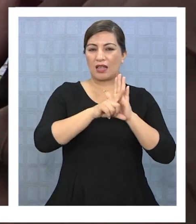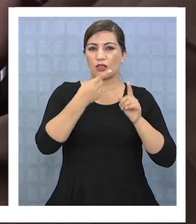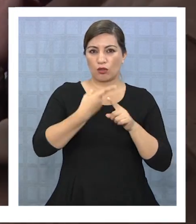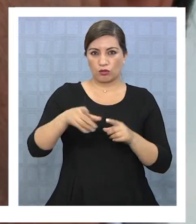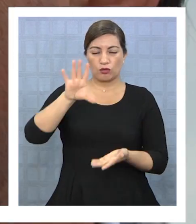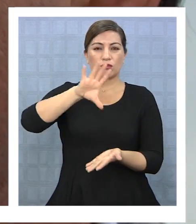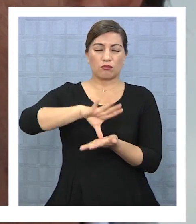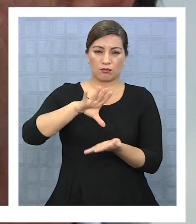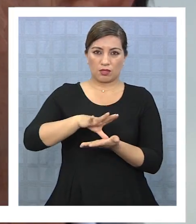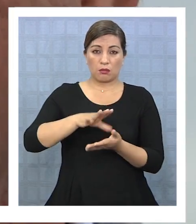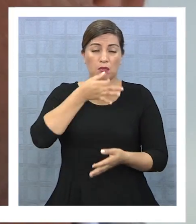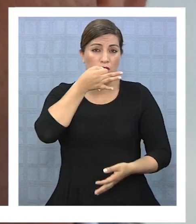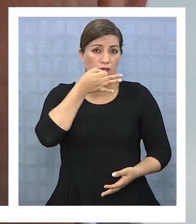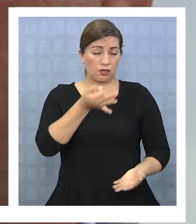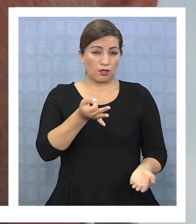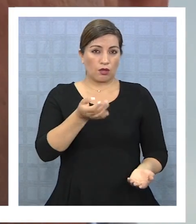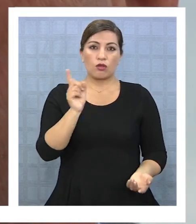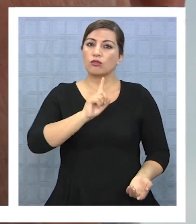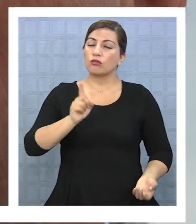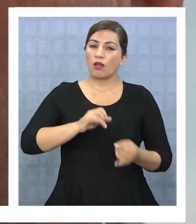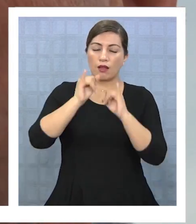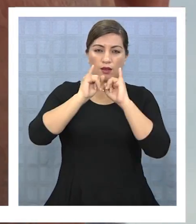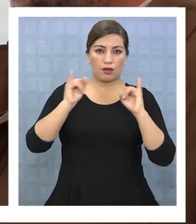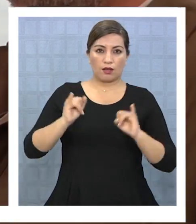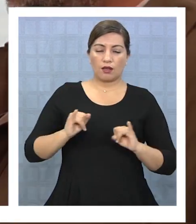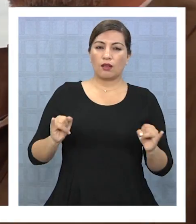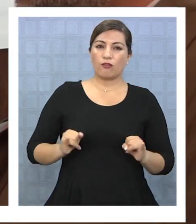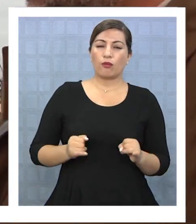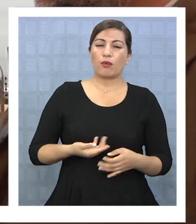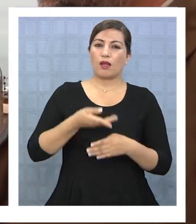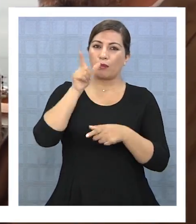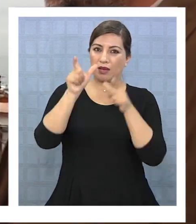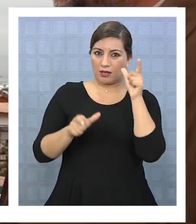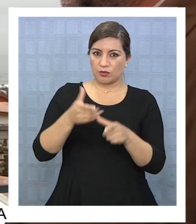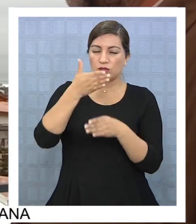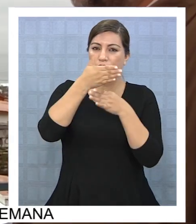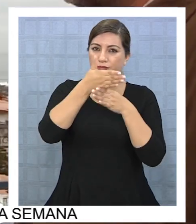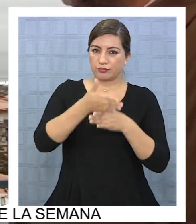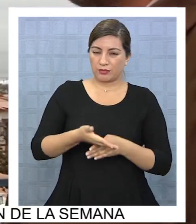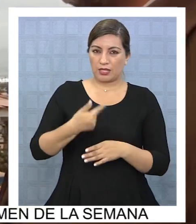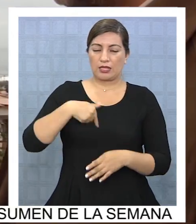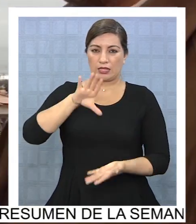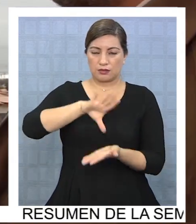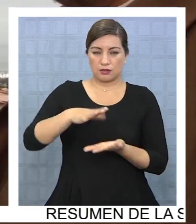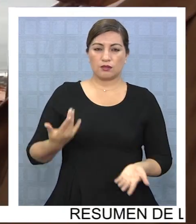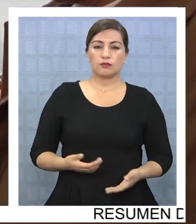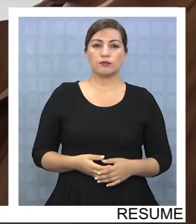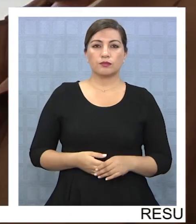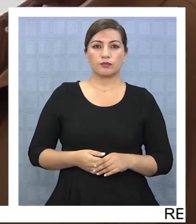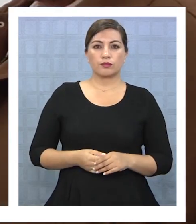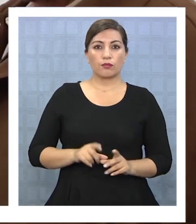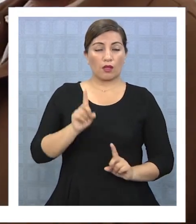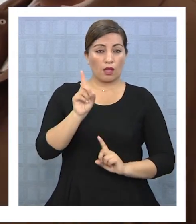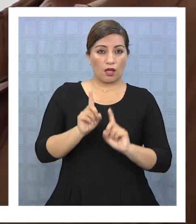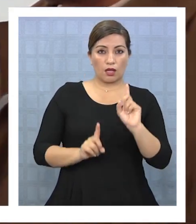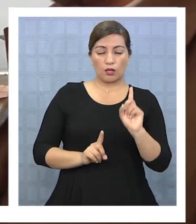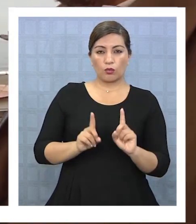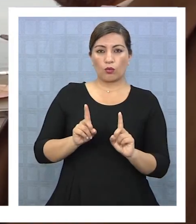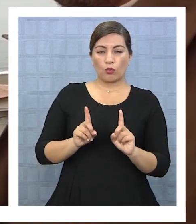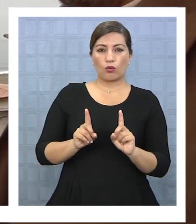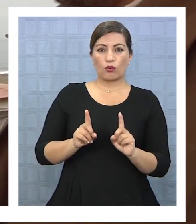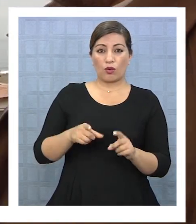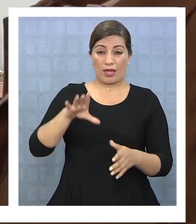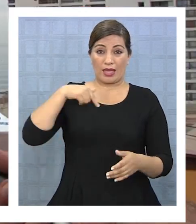ley de extranjería, porque considera que no es la forma de conceber residencia en el país. Muchos están entrando en